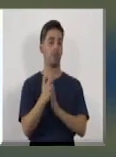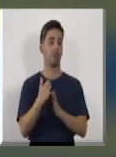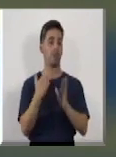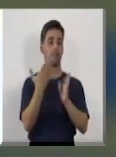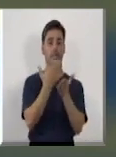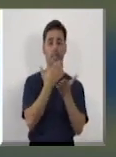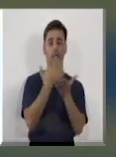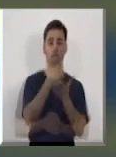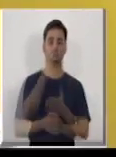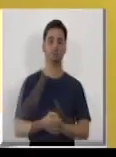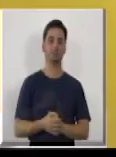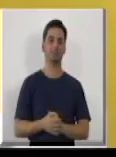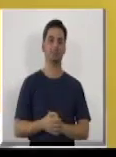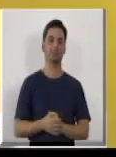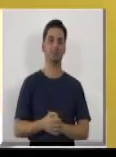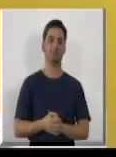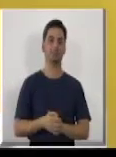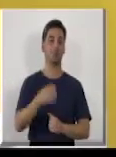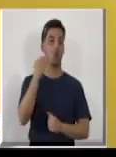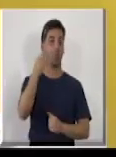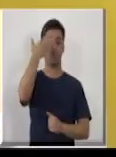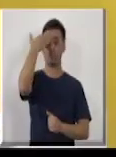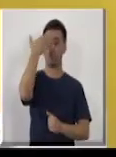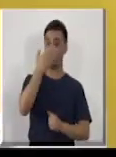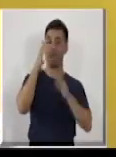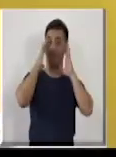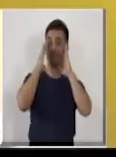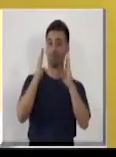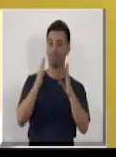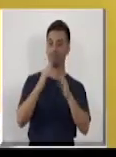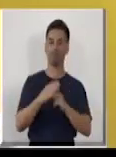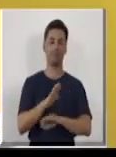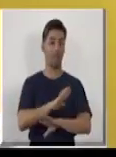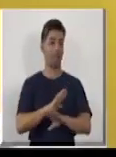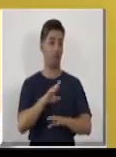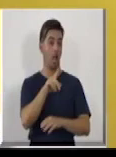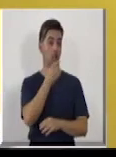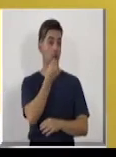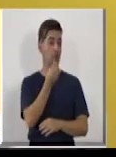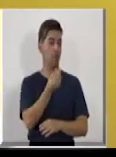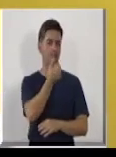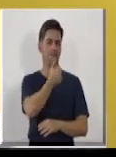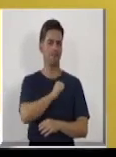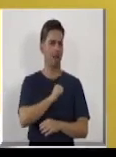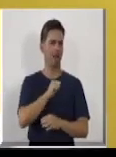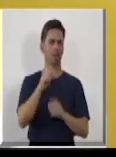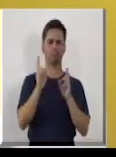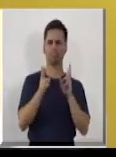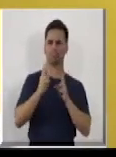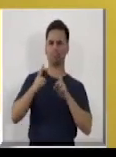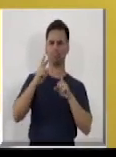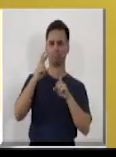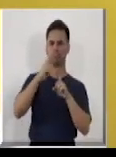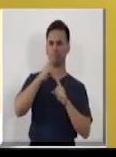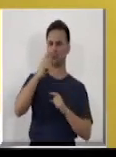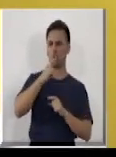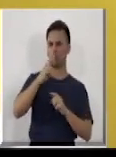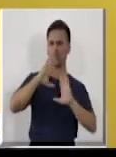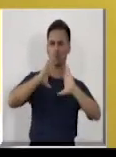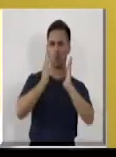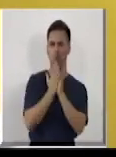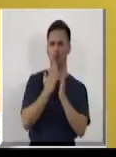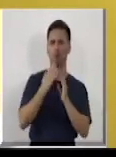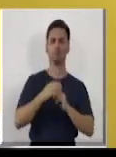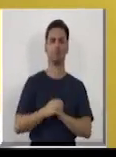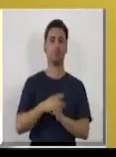perfeccionamiento. Muchas gracias por la atención prestada. Creo que estamos en condiciones de resolver los ejercicios que estamos indicando de tarea.